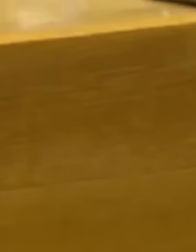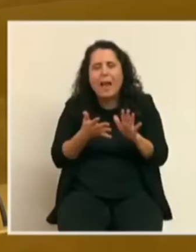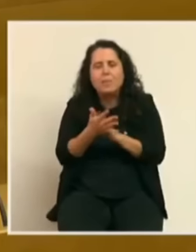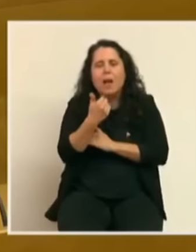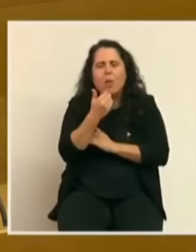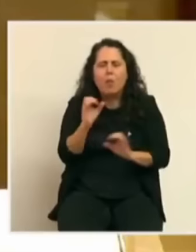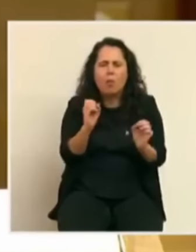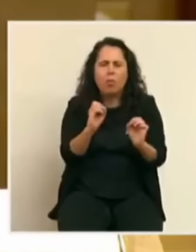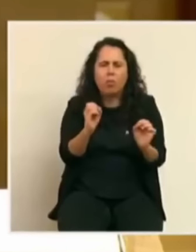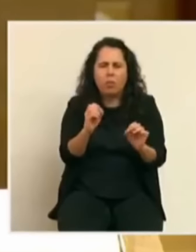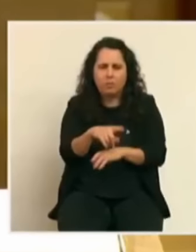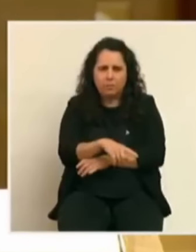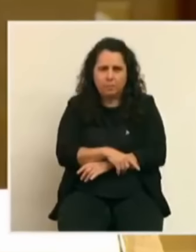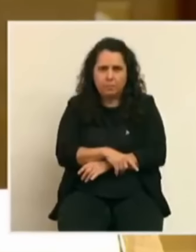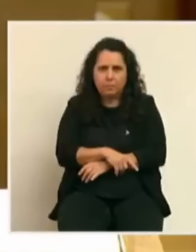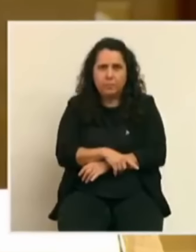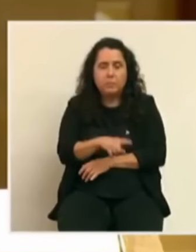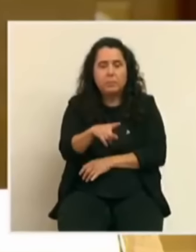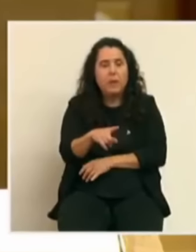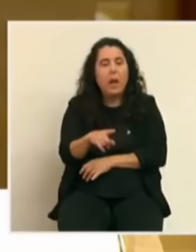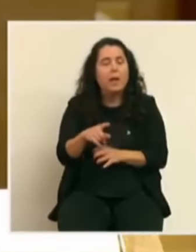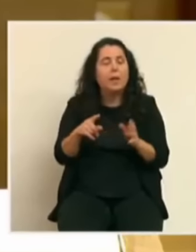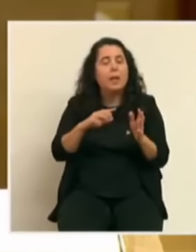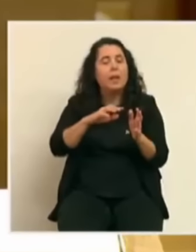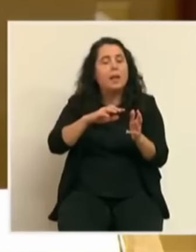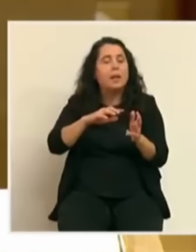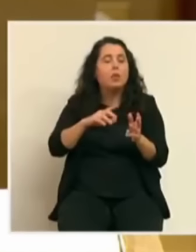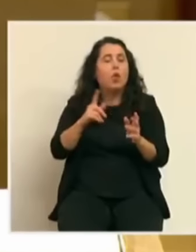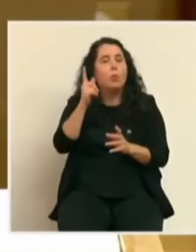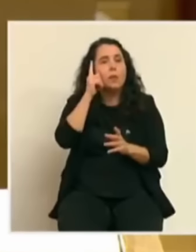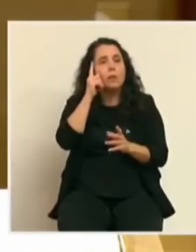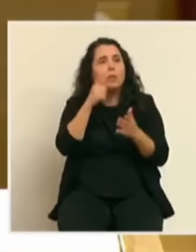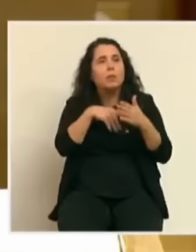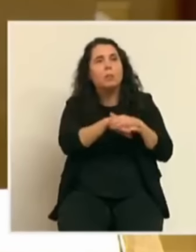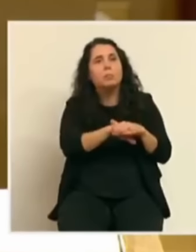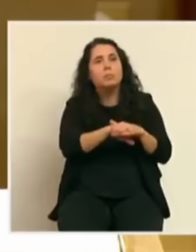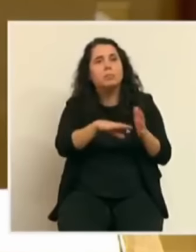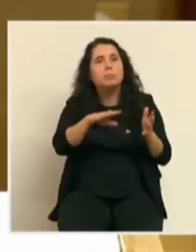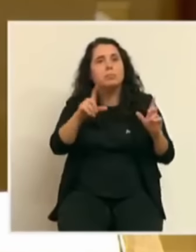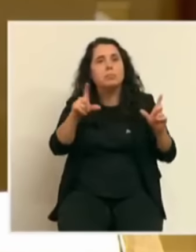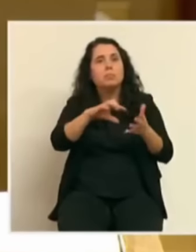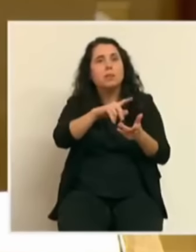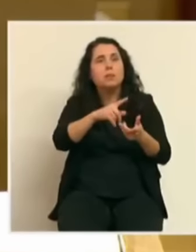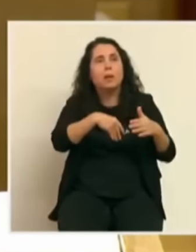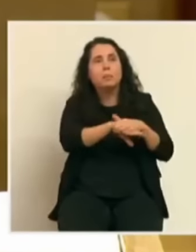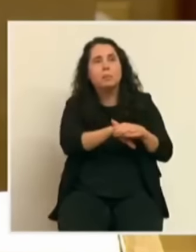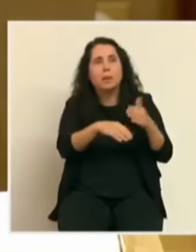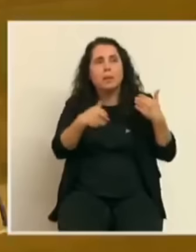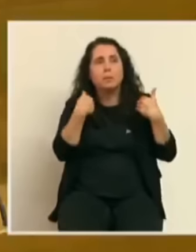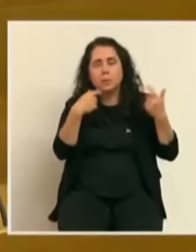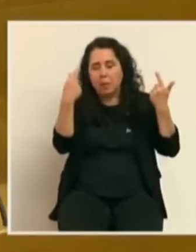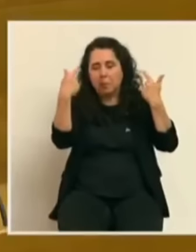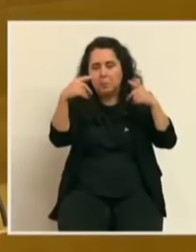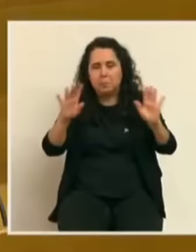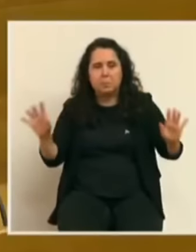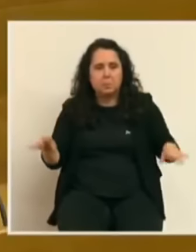Ahí, apagón informativo, apagón telefónico y irresponsabilidad por parte del